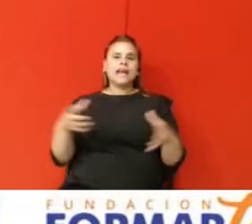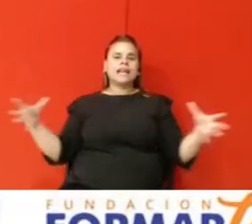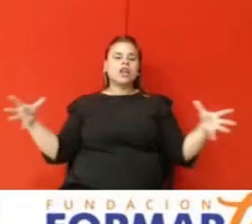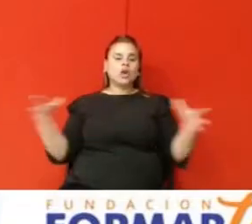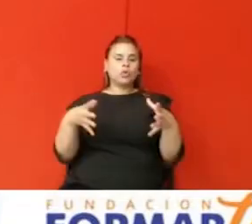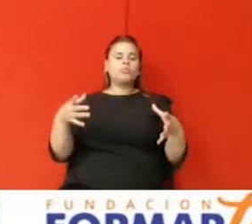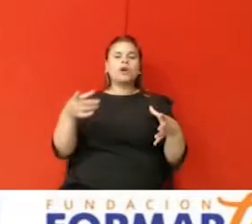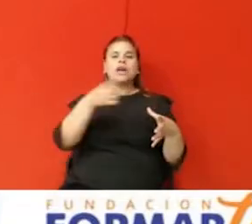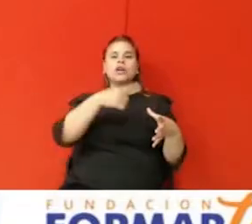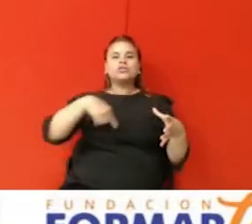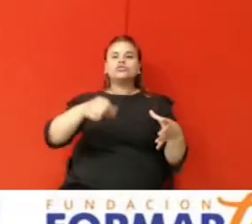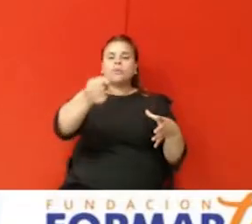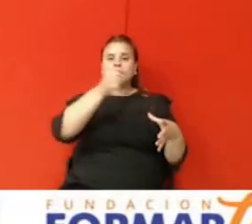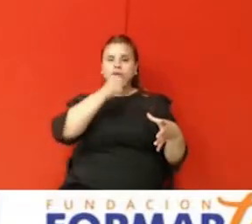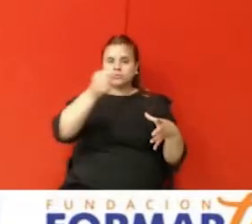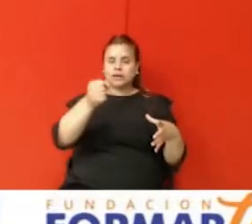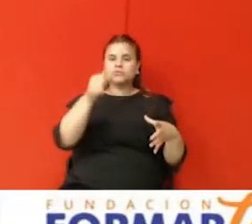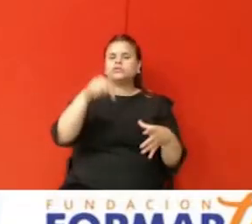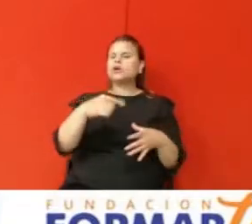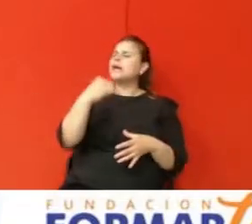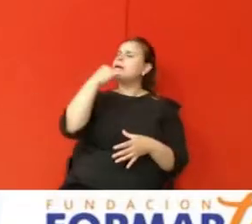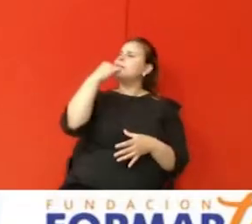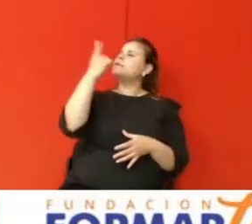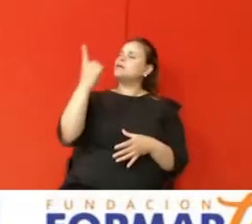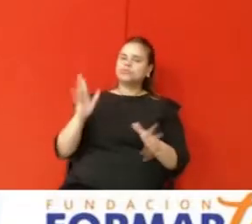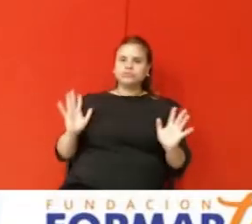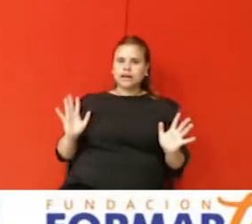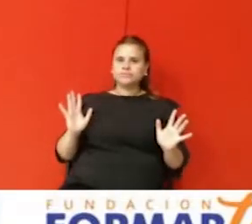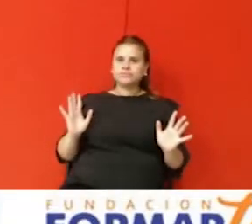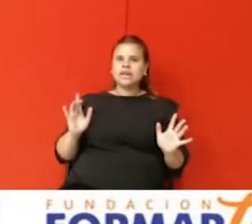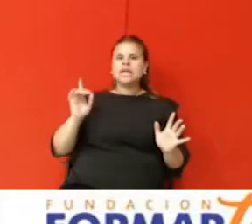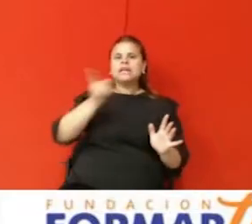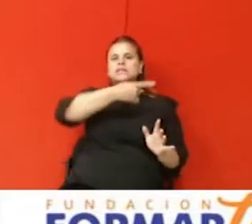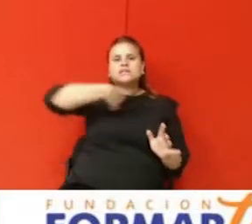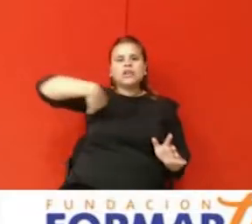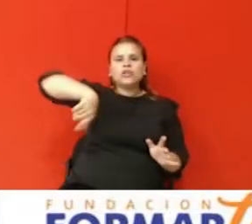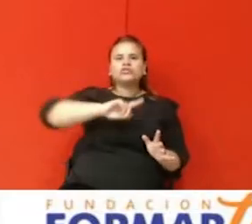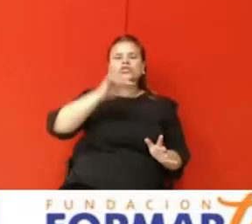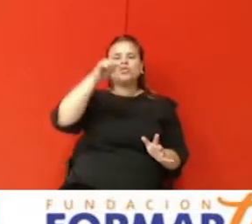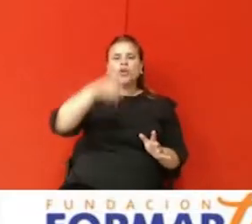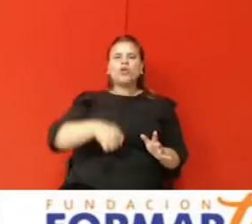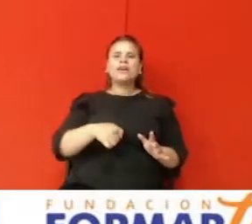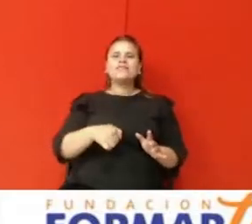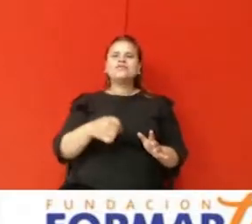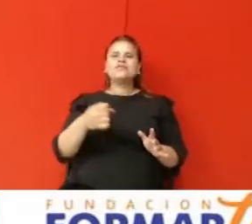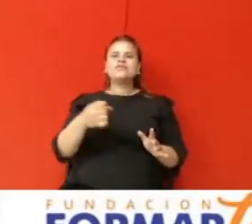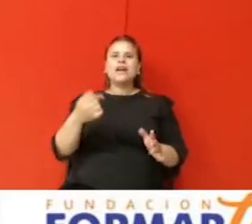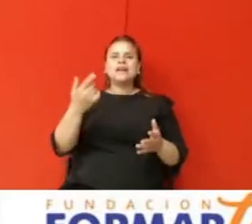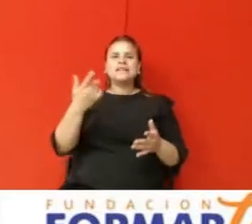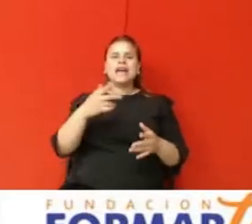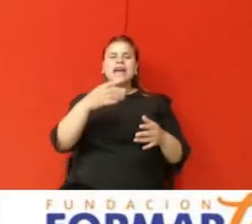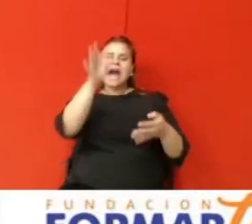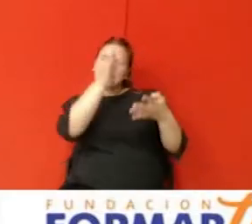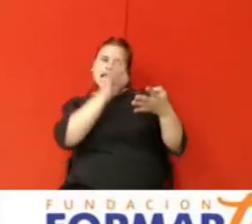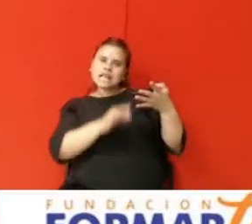entrevistamos. Bueno, la pregunta es, ¿y si nosotros somos los que estamos siendo evaluados